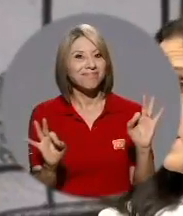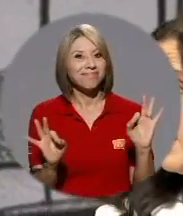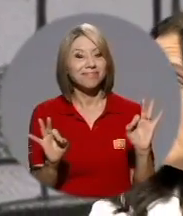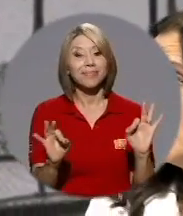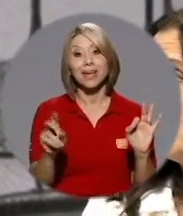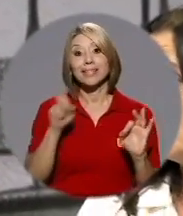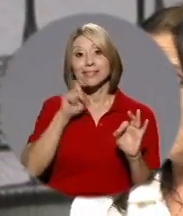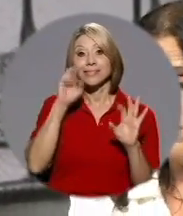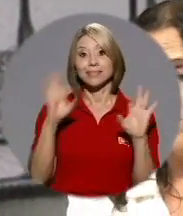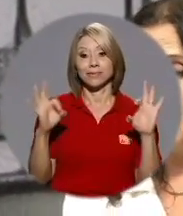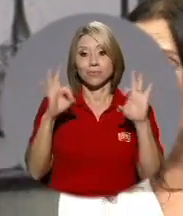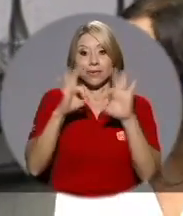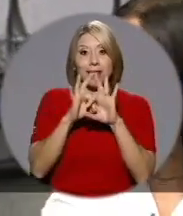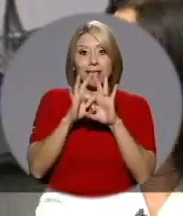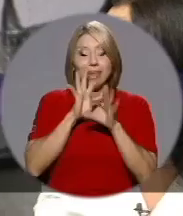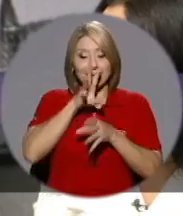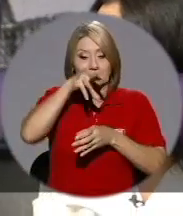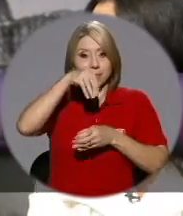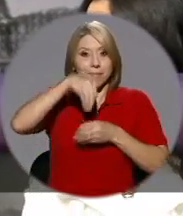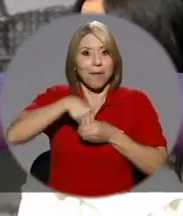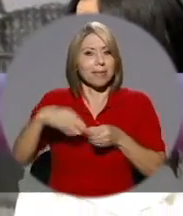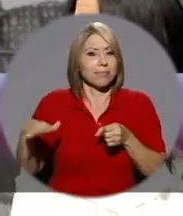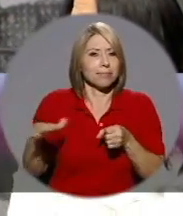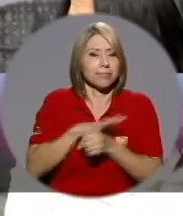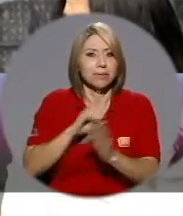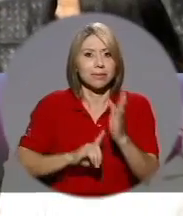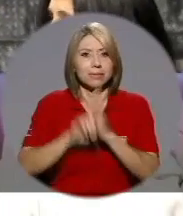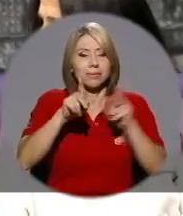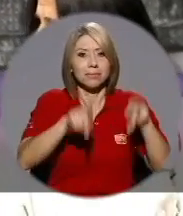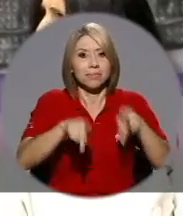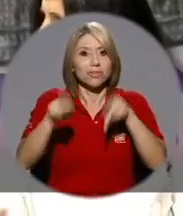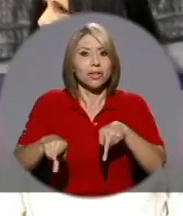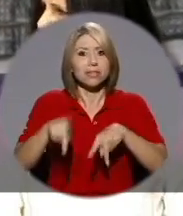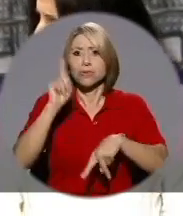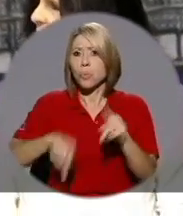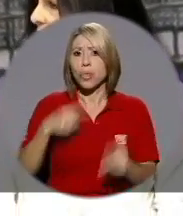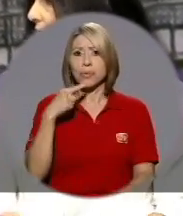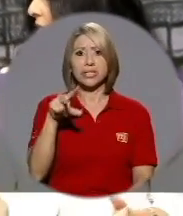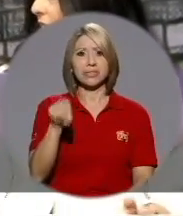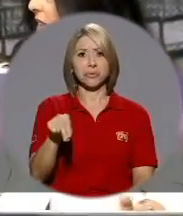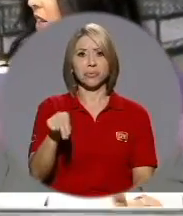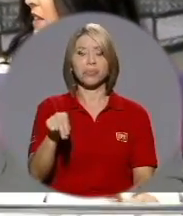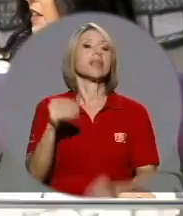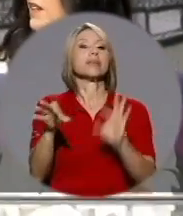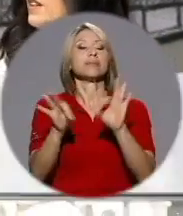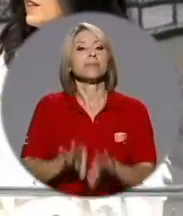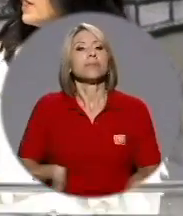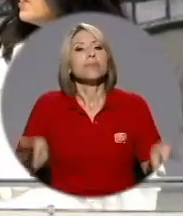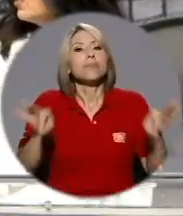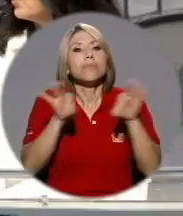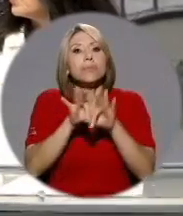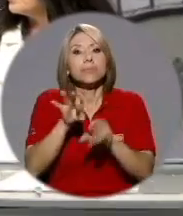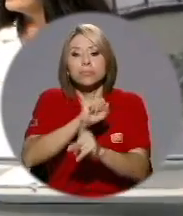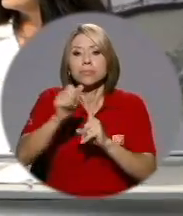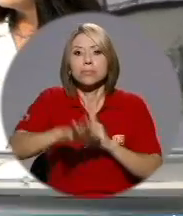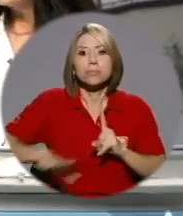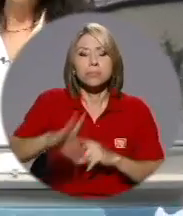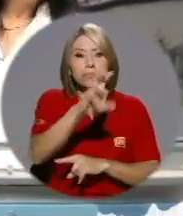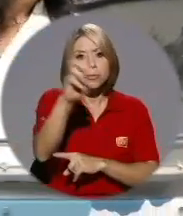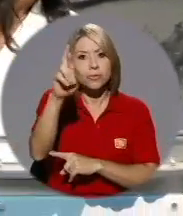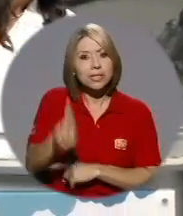Hola, ¿qué tal? La sexualidad es parte integral del desarrollo de las personas y eso no lo podemos negar. Por eso es muy importante que en la